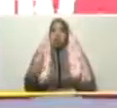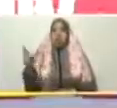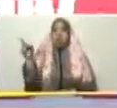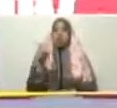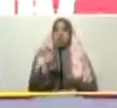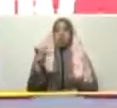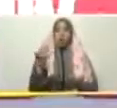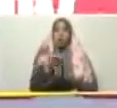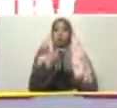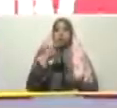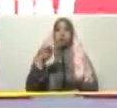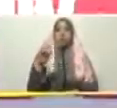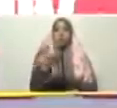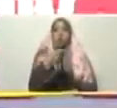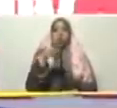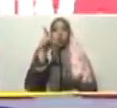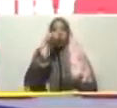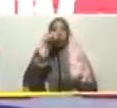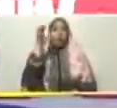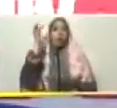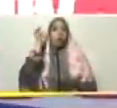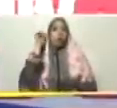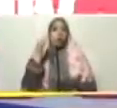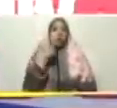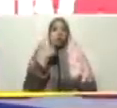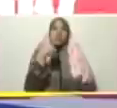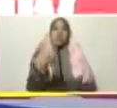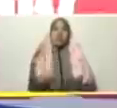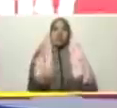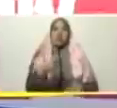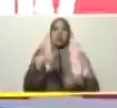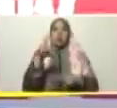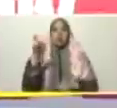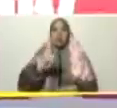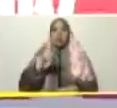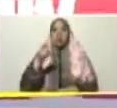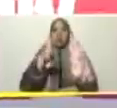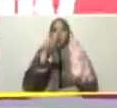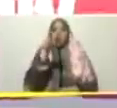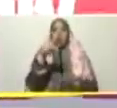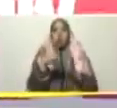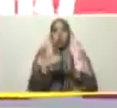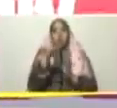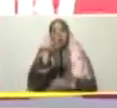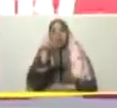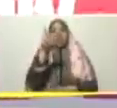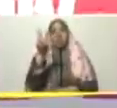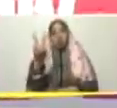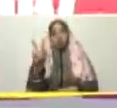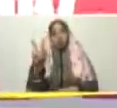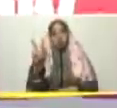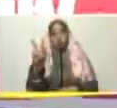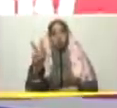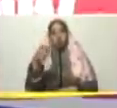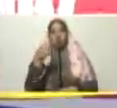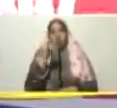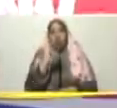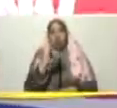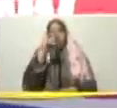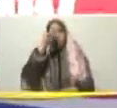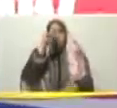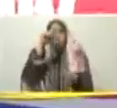venezolanos y venezolanas para decirle estamos en el año 2022 tenemos el